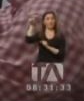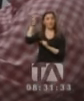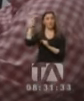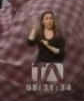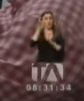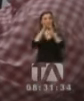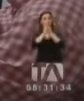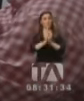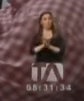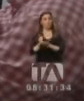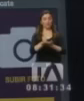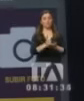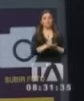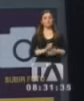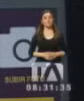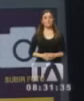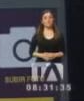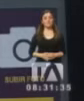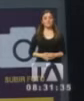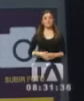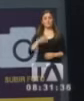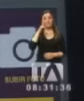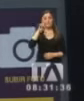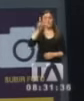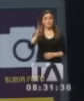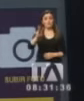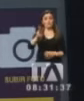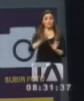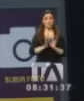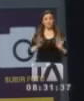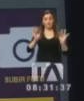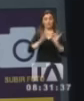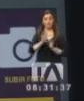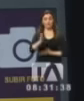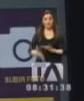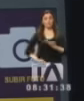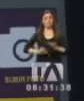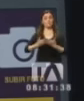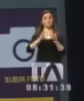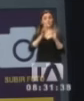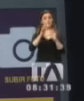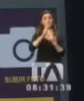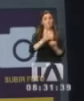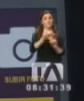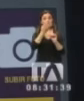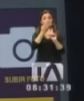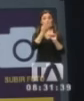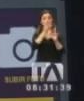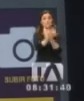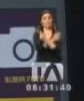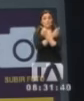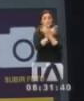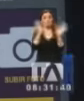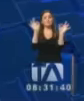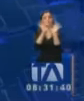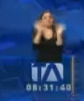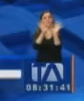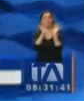en solicitar ayuda. Visualiza tu reporte y compártelo en las redes sociales, Twitter o